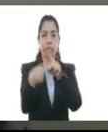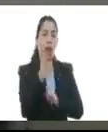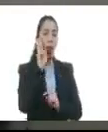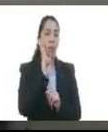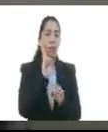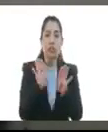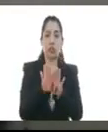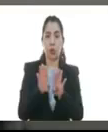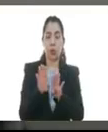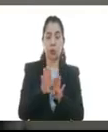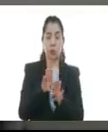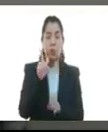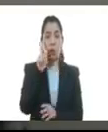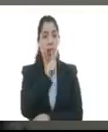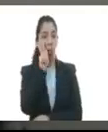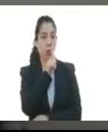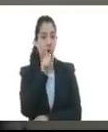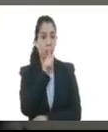de la diversidad